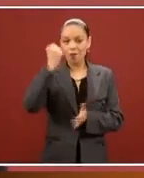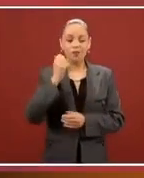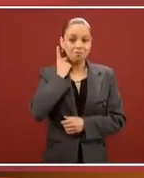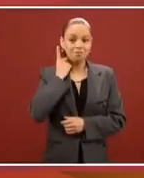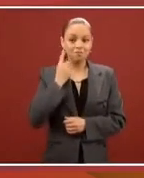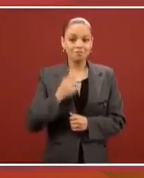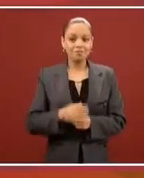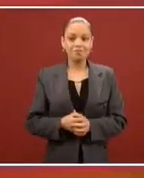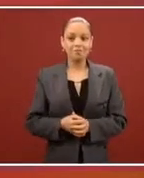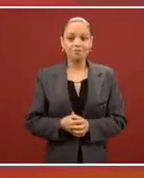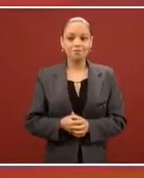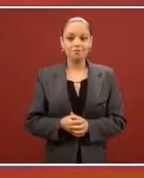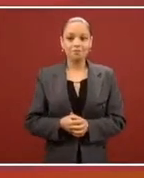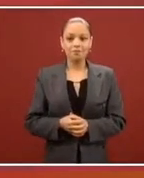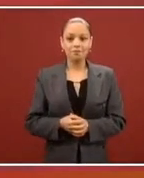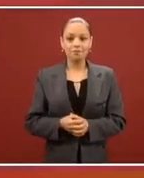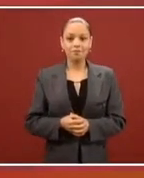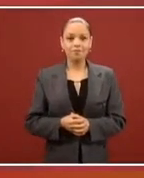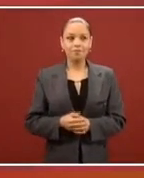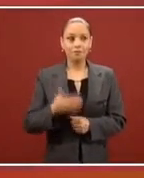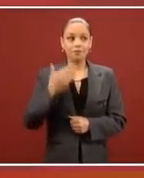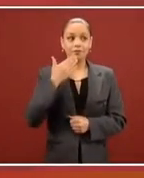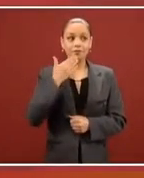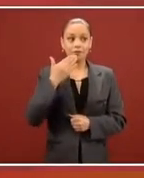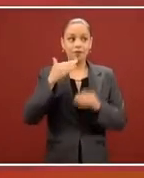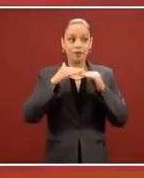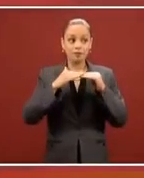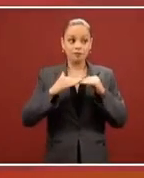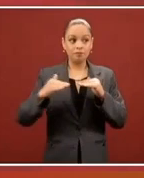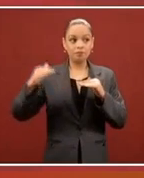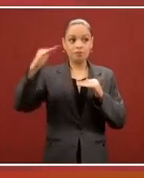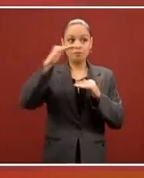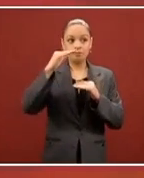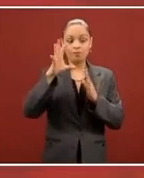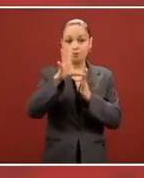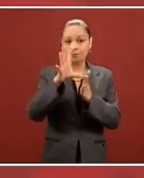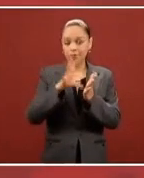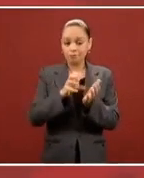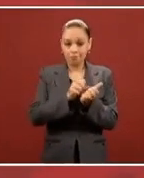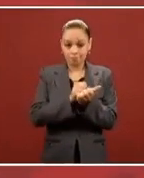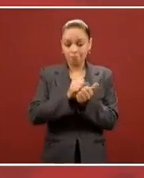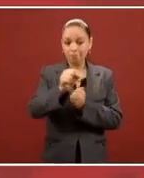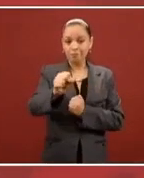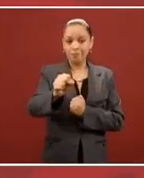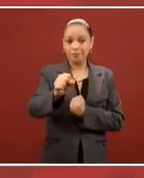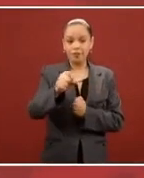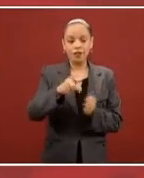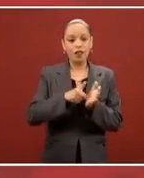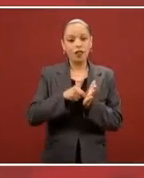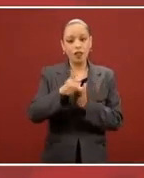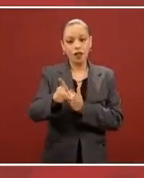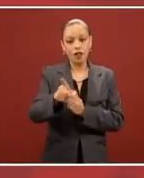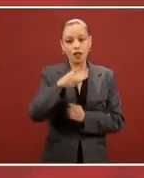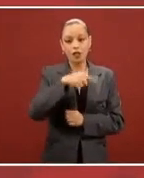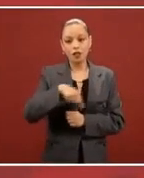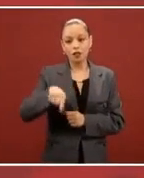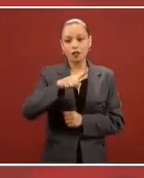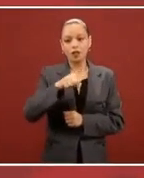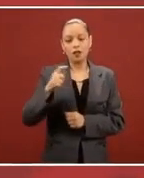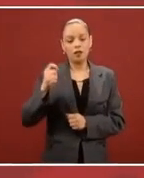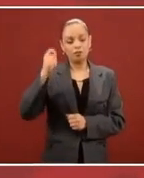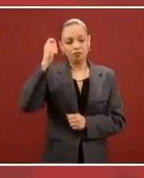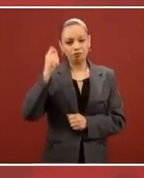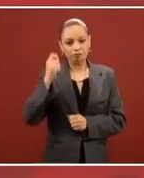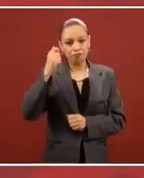Diputados el que se eleve a rango constitucional el derecho a la pensión a los adultos